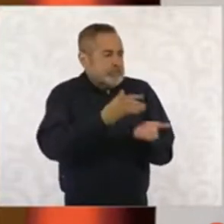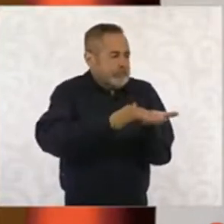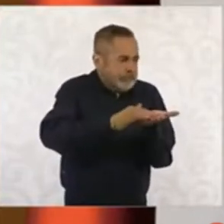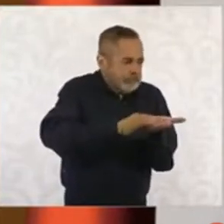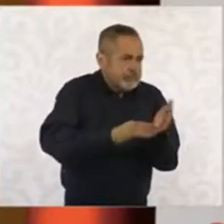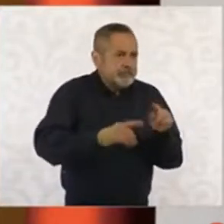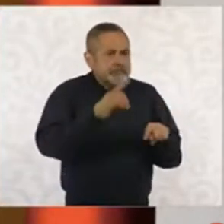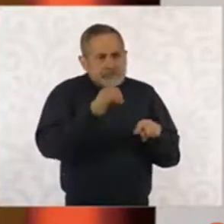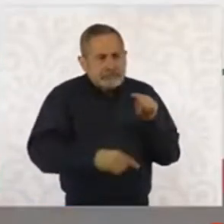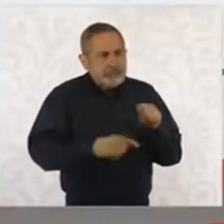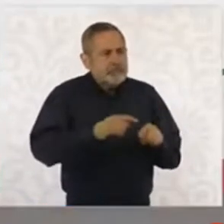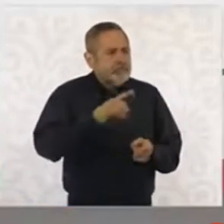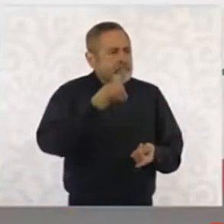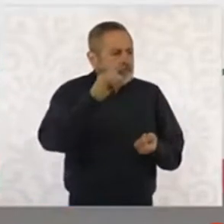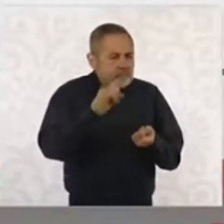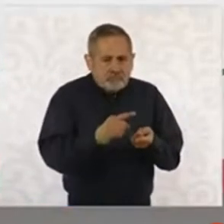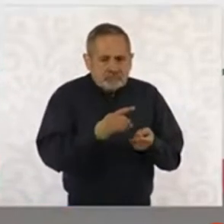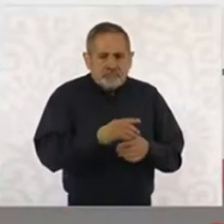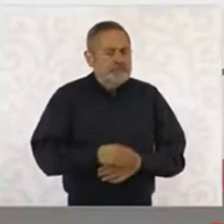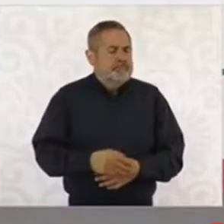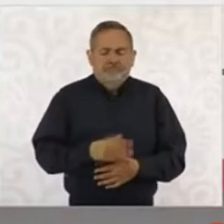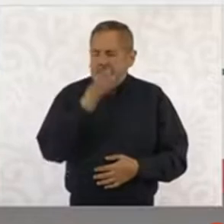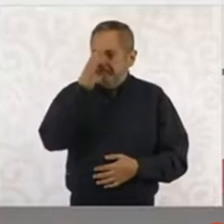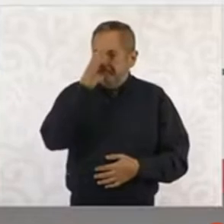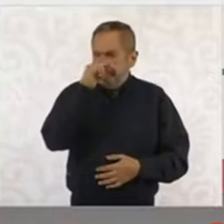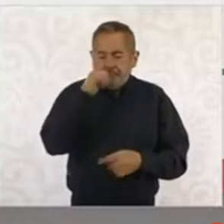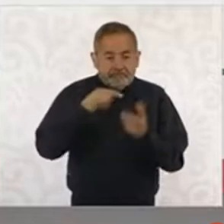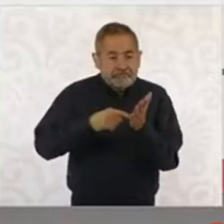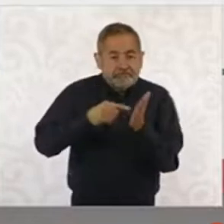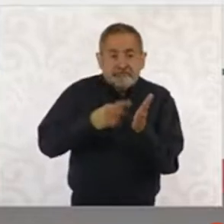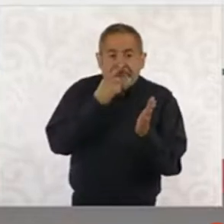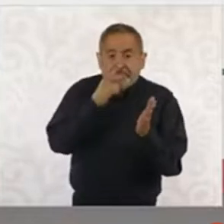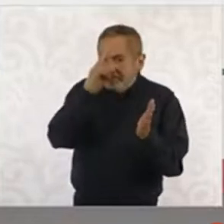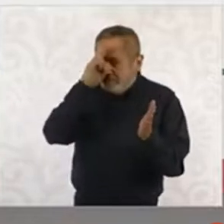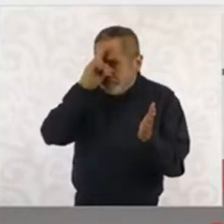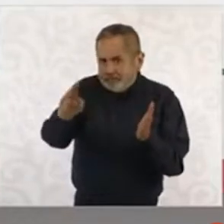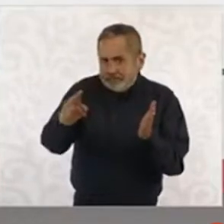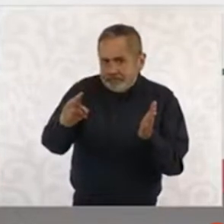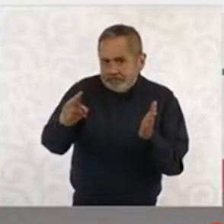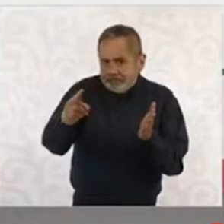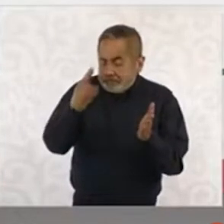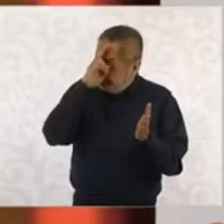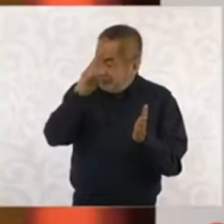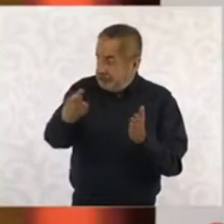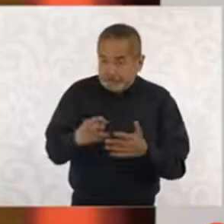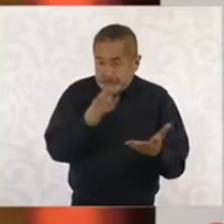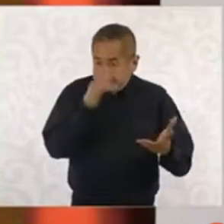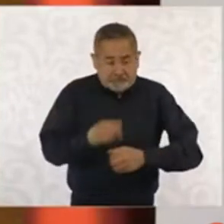condiciones que fijan las leyes está prohibida.